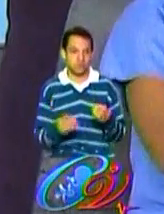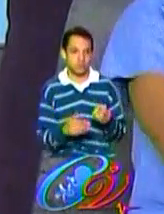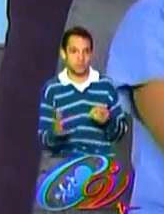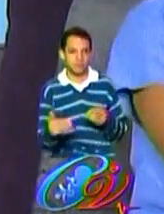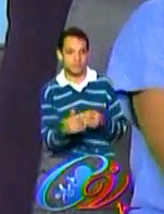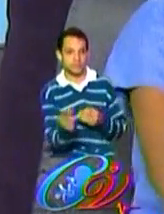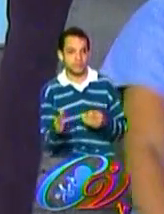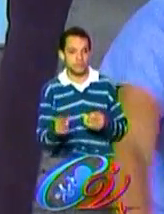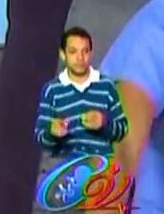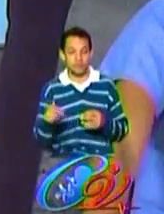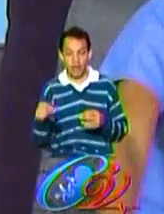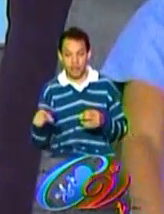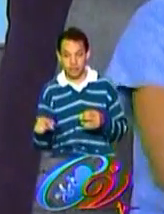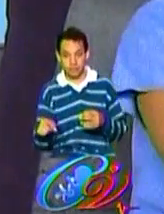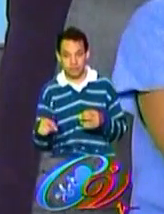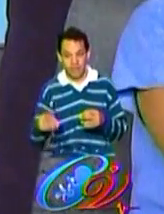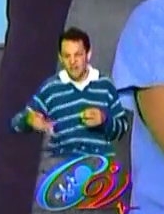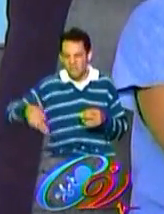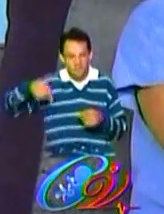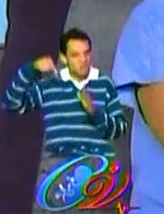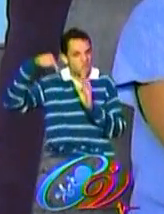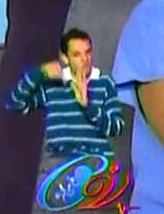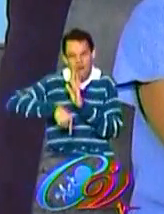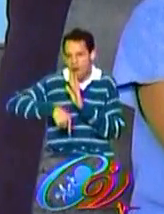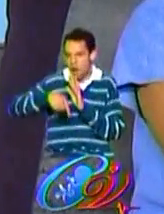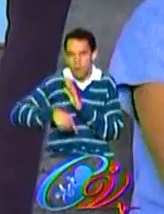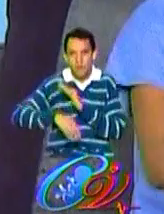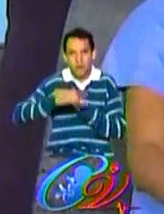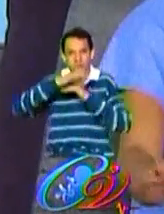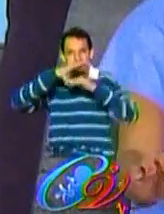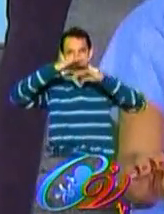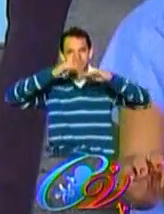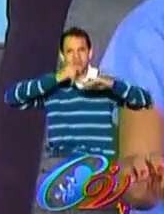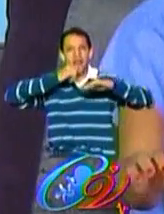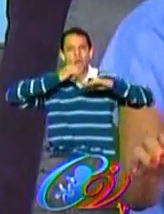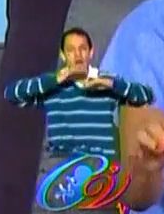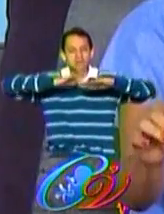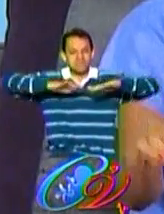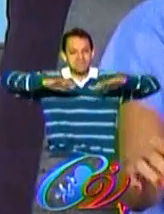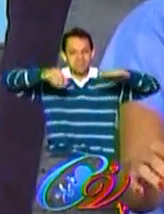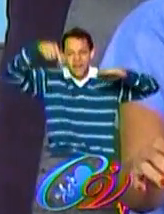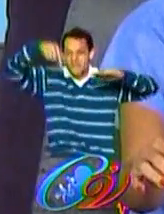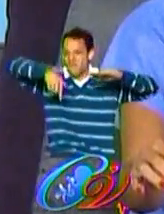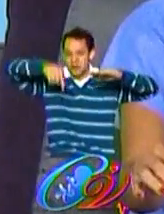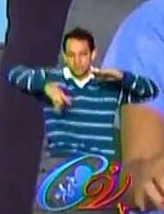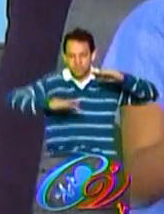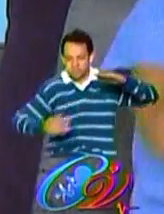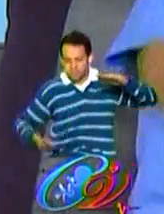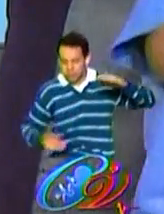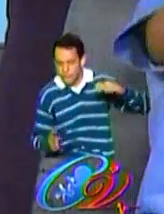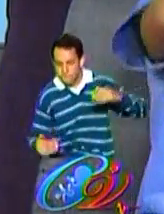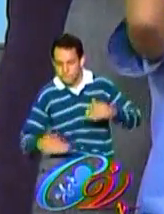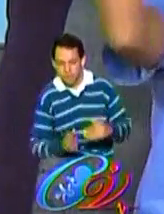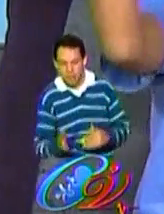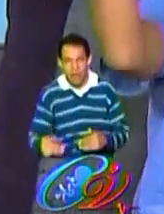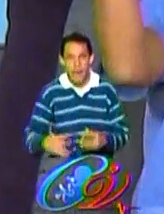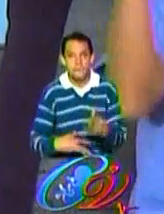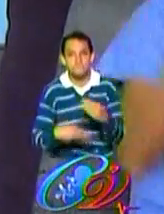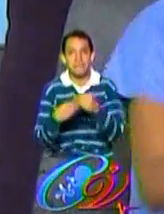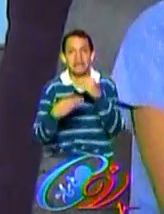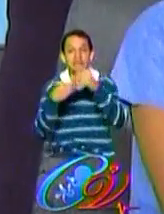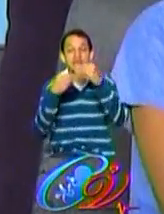están en la parte más profunda del agua. En esta diapositiva muestran que tienen más cantidad de mercurio que los que están en